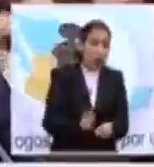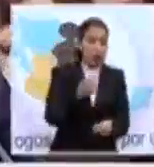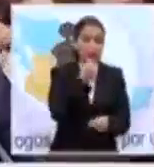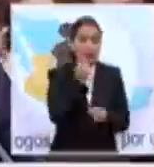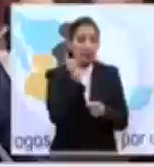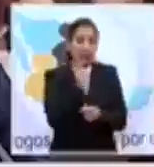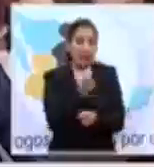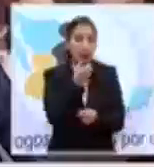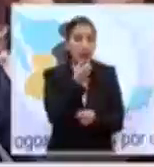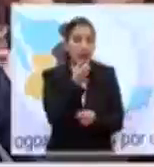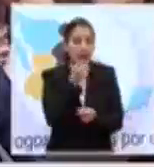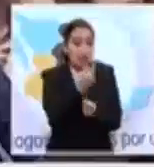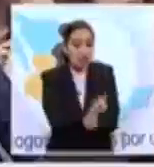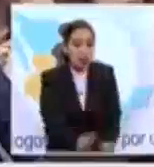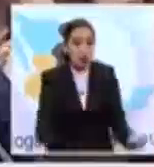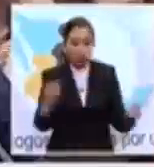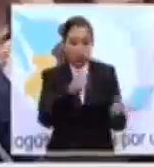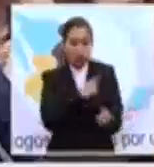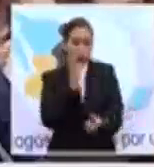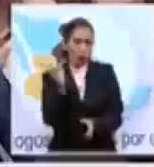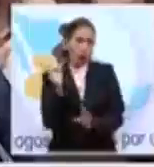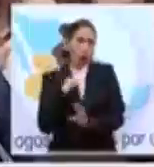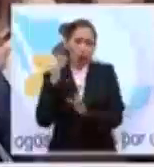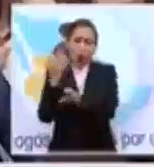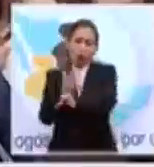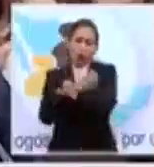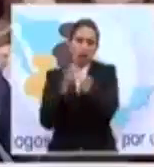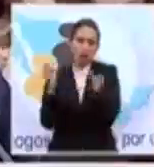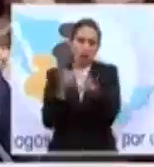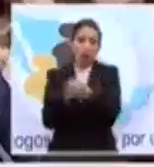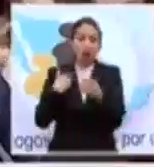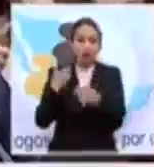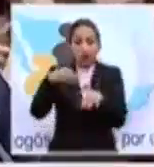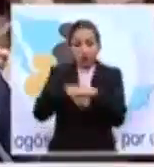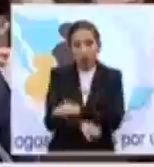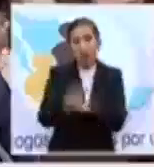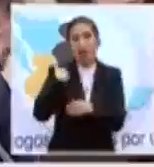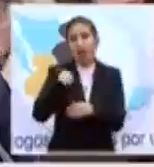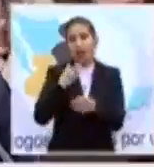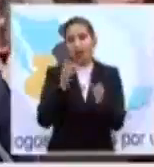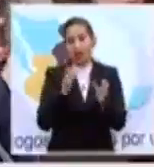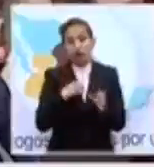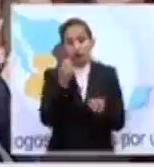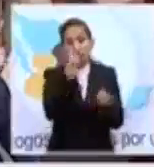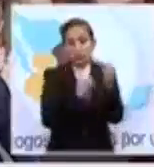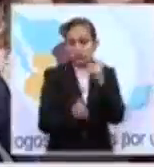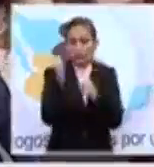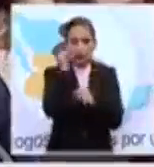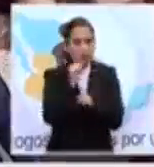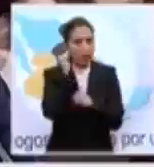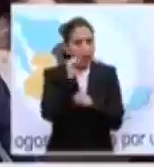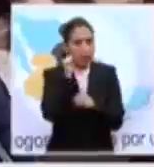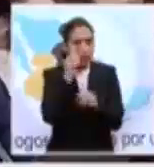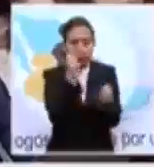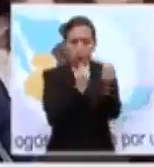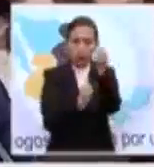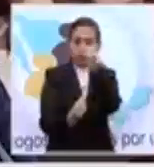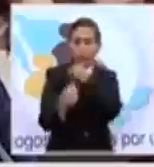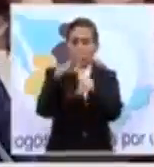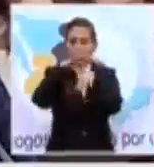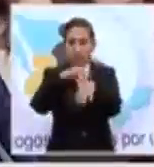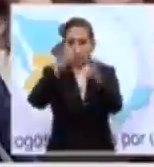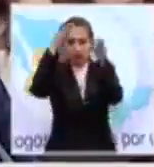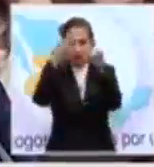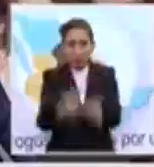niño, solo o en compañía de otros, tiene acceso físico y económico en todo momento a la alimentación